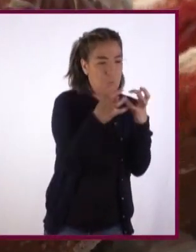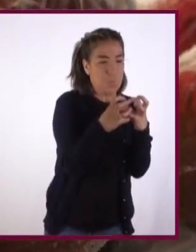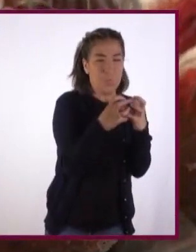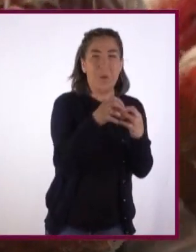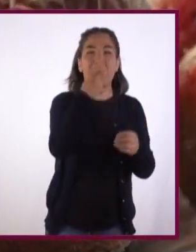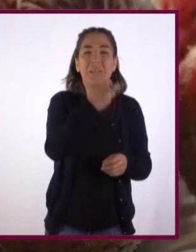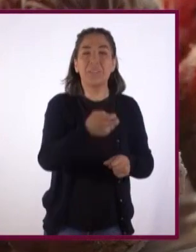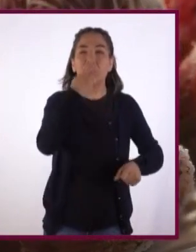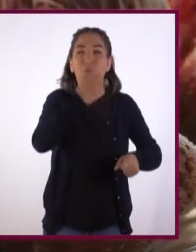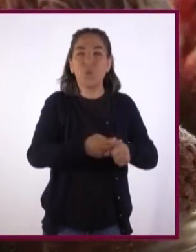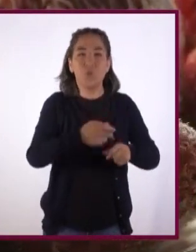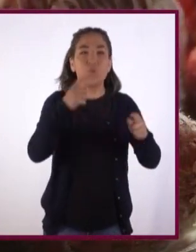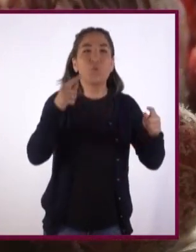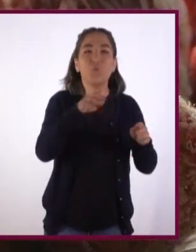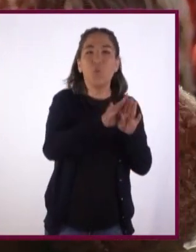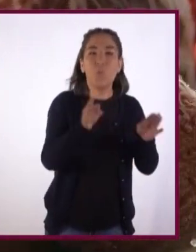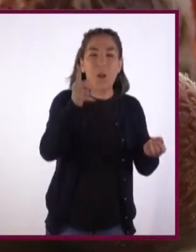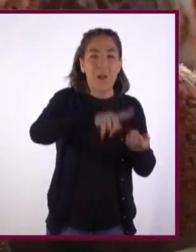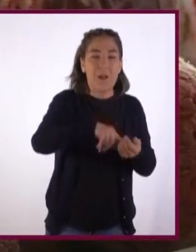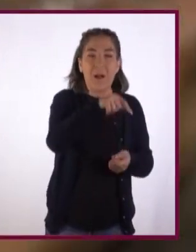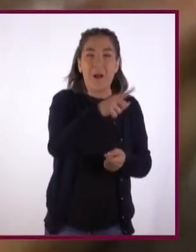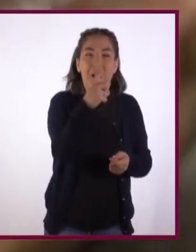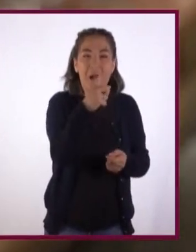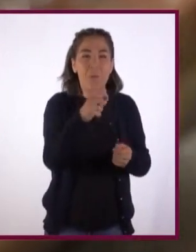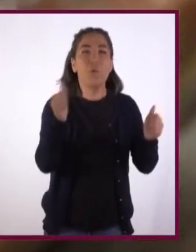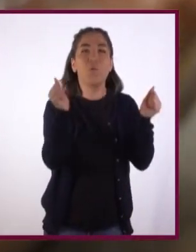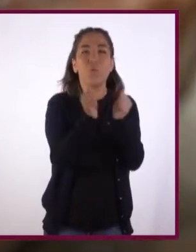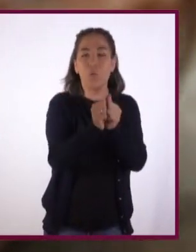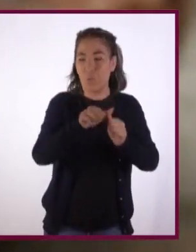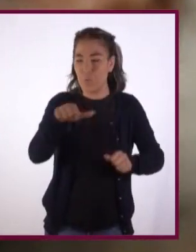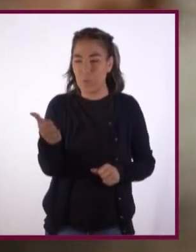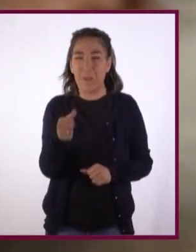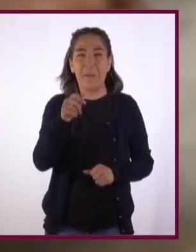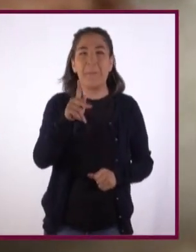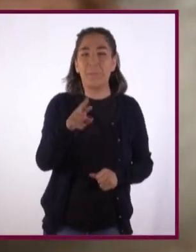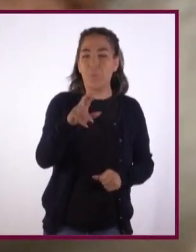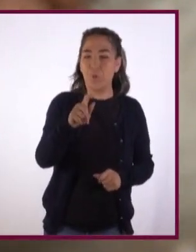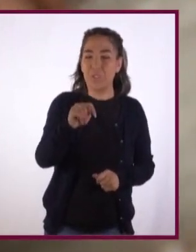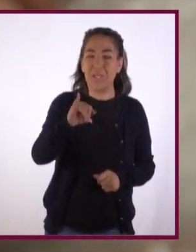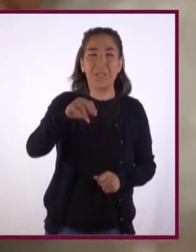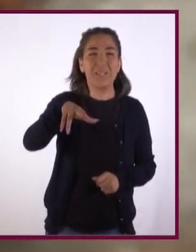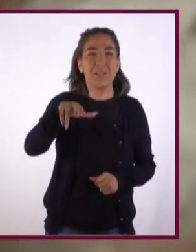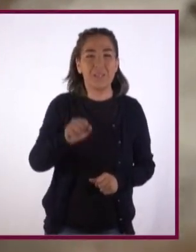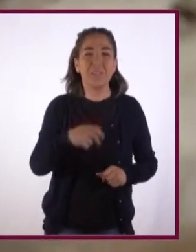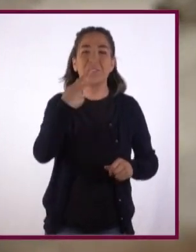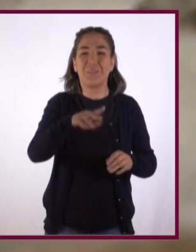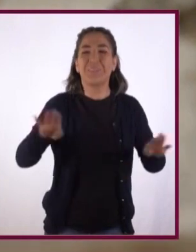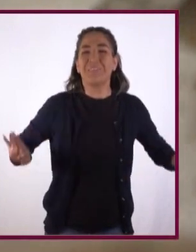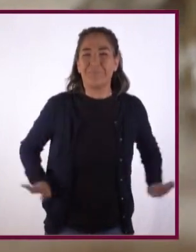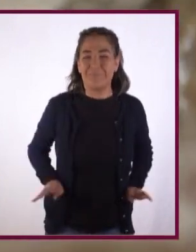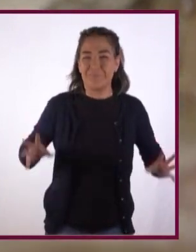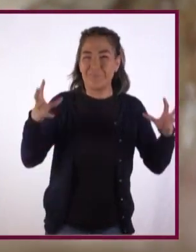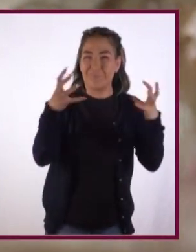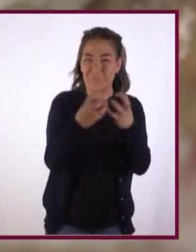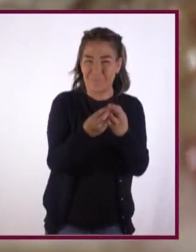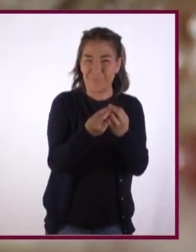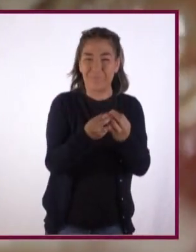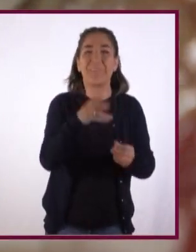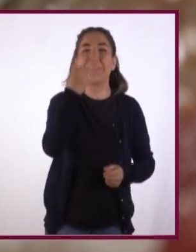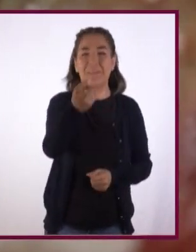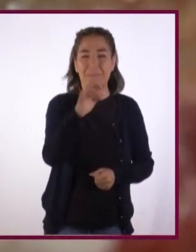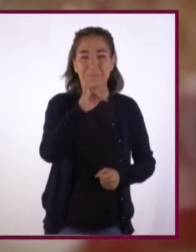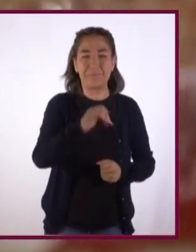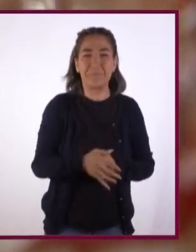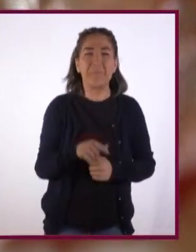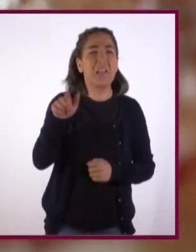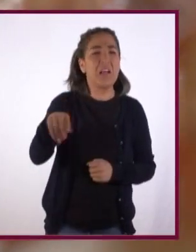nivel celular, la congelación actúa sobre el agua que se encuentra ligada a los lipoproteínas, proteínas y otros componentes.